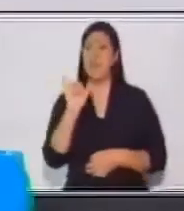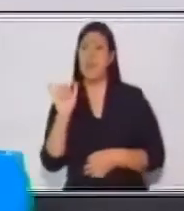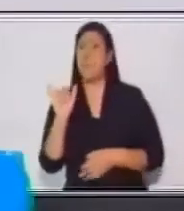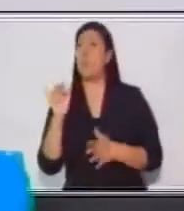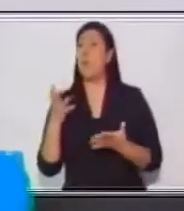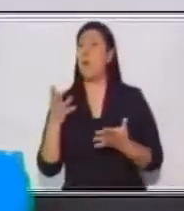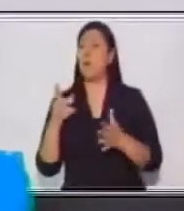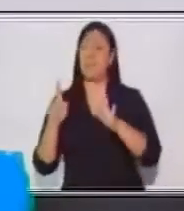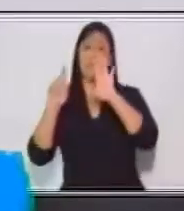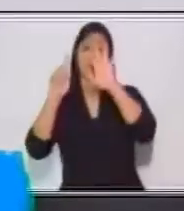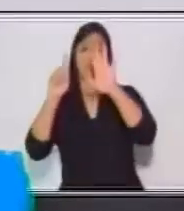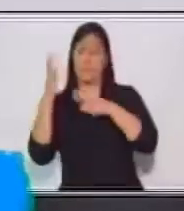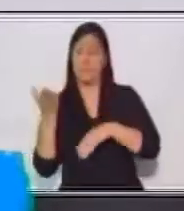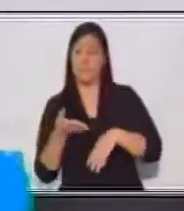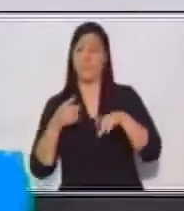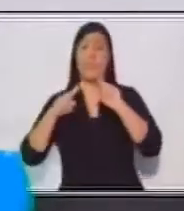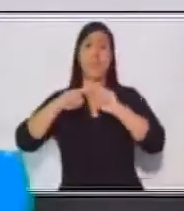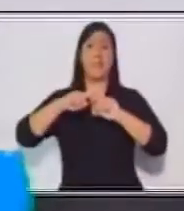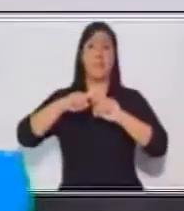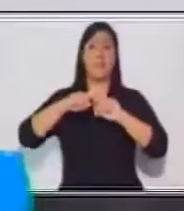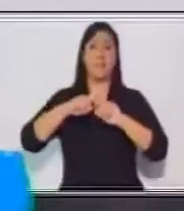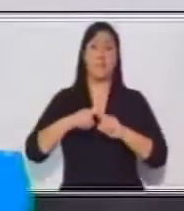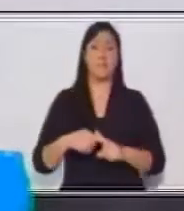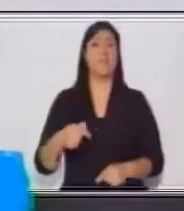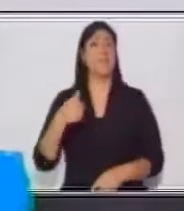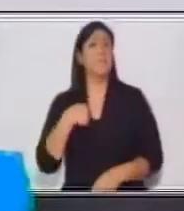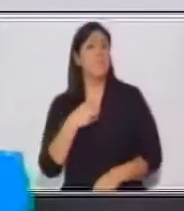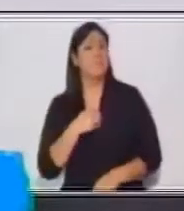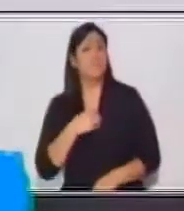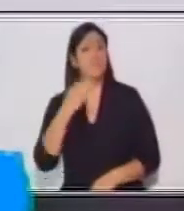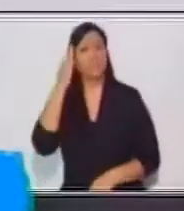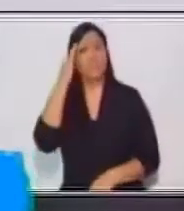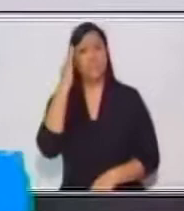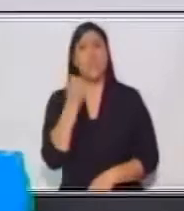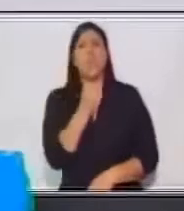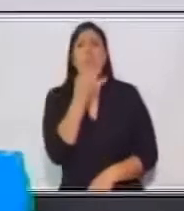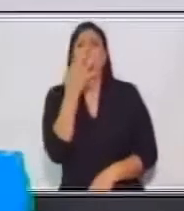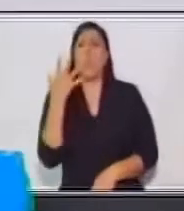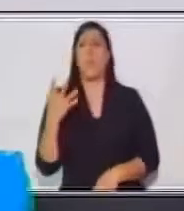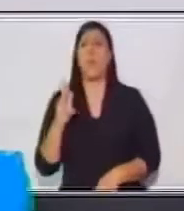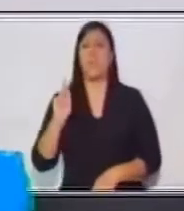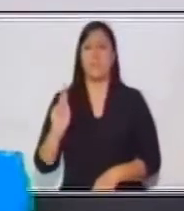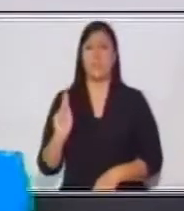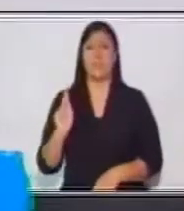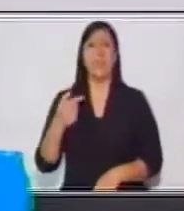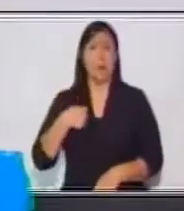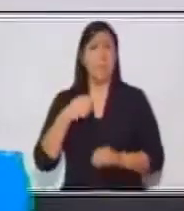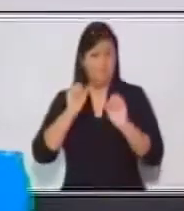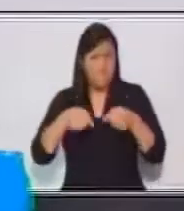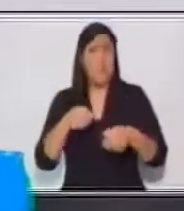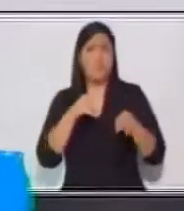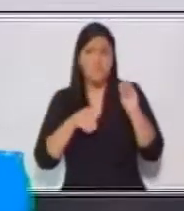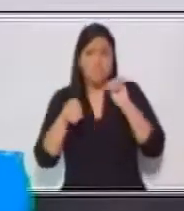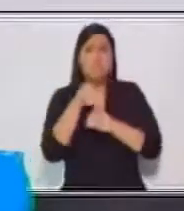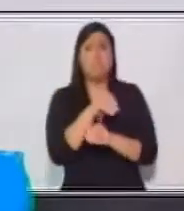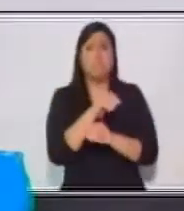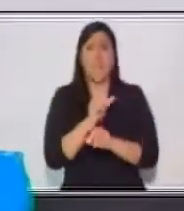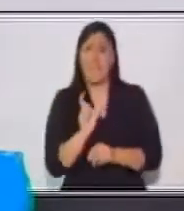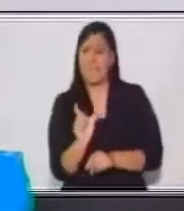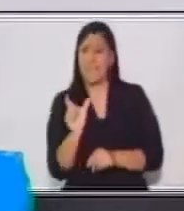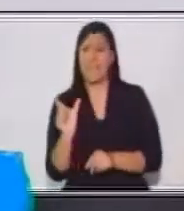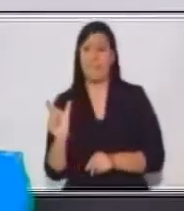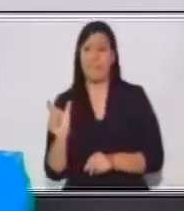sobre X. Bien, si quiero saber entonces el valor de Y, puedo sustituirlo en esta ecuación y